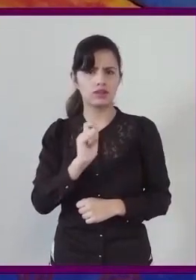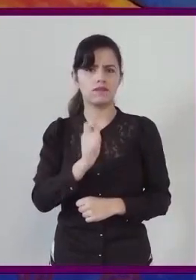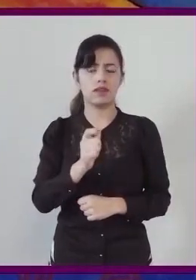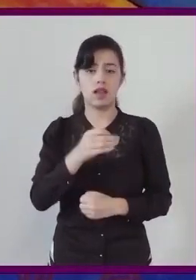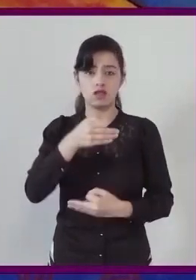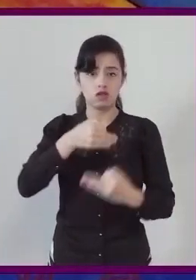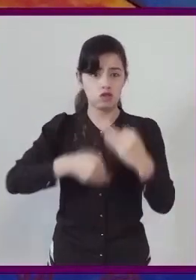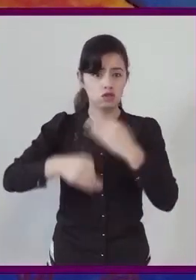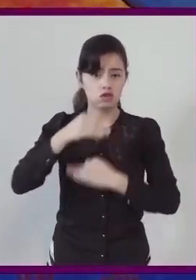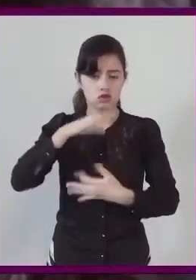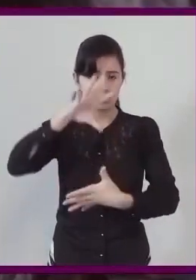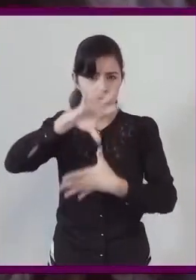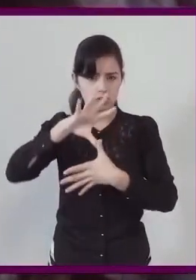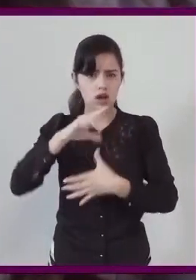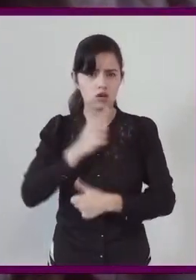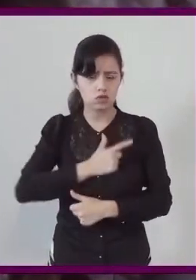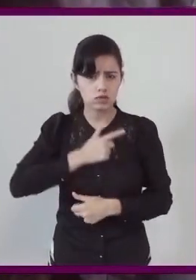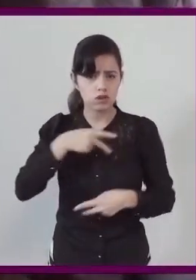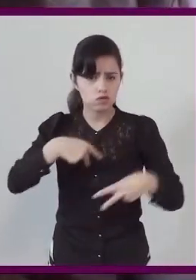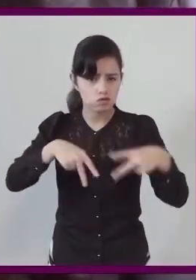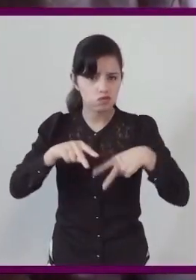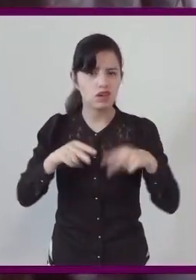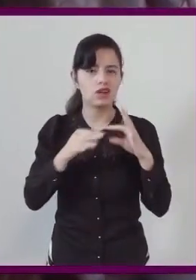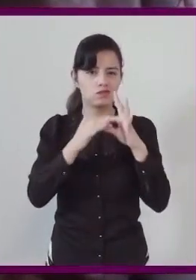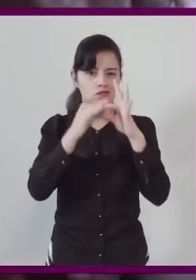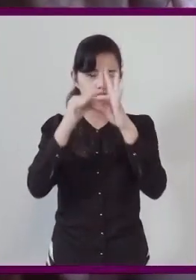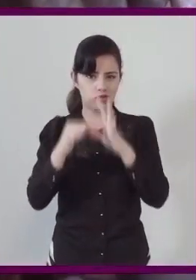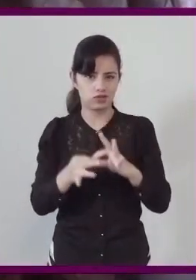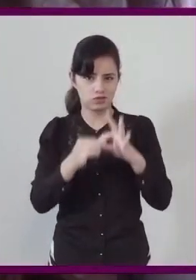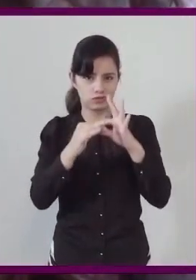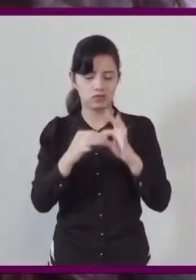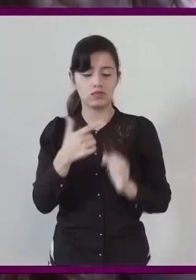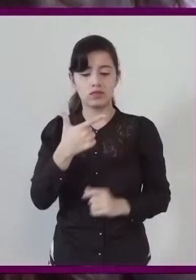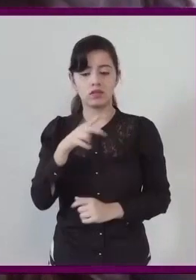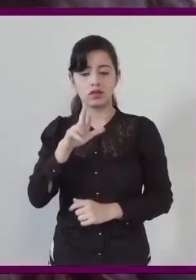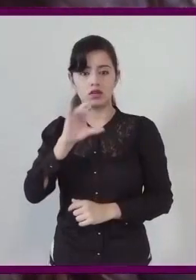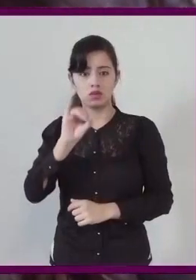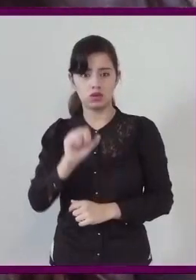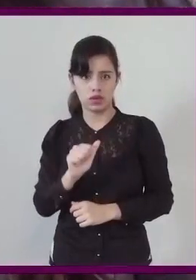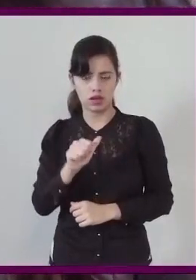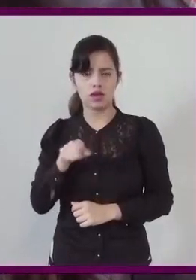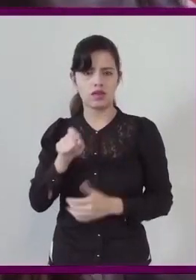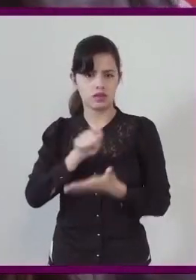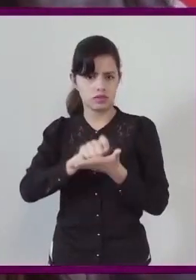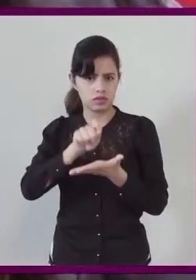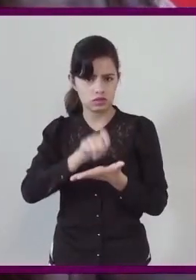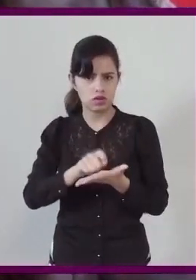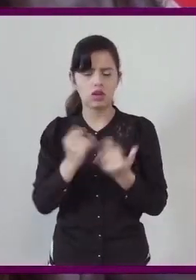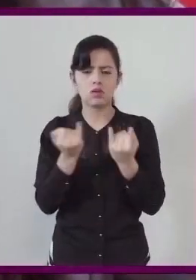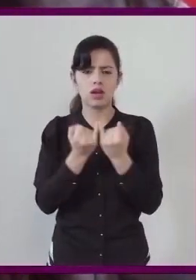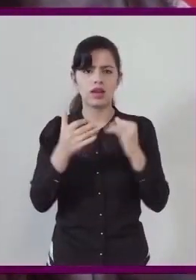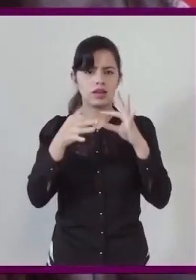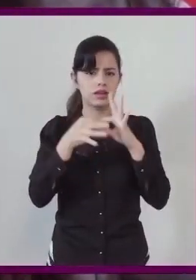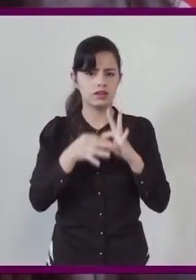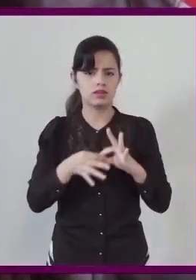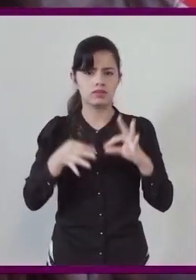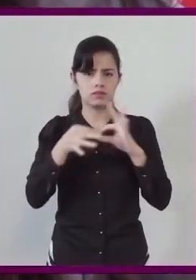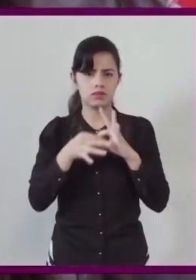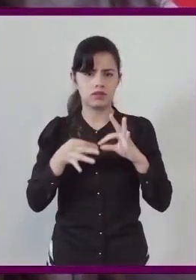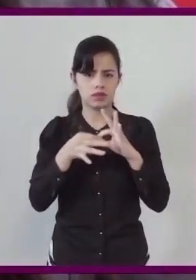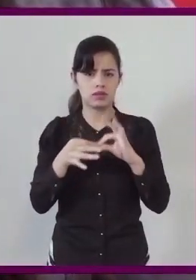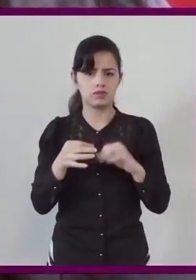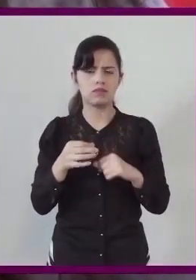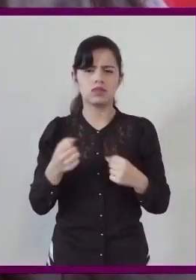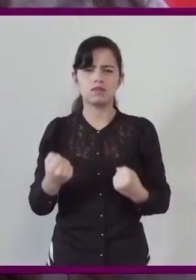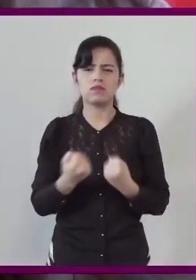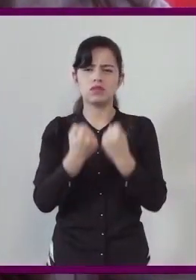los latinoamericanos. En el caso de Gloria Andalzúa, la escritora feminista nos habla de la condición de vivir en la